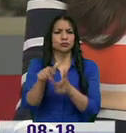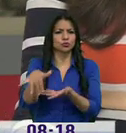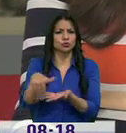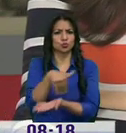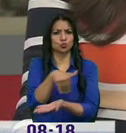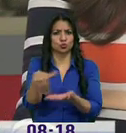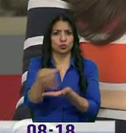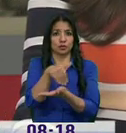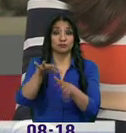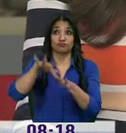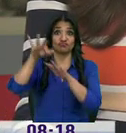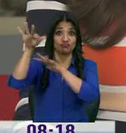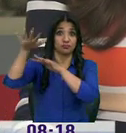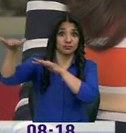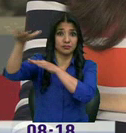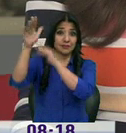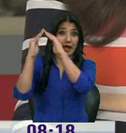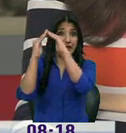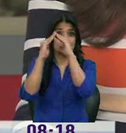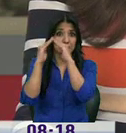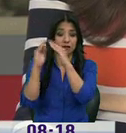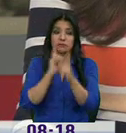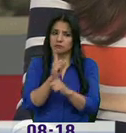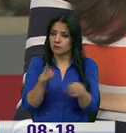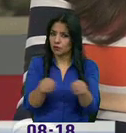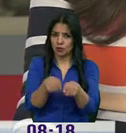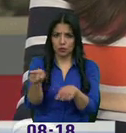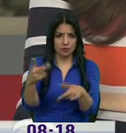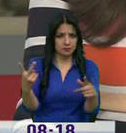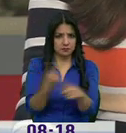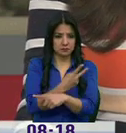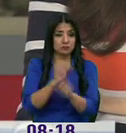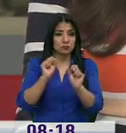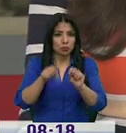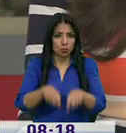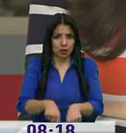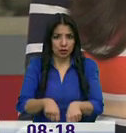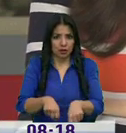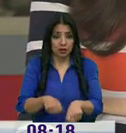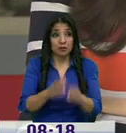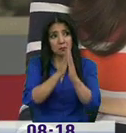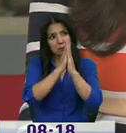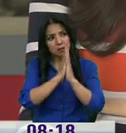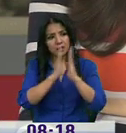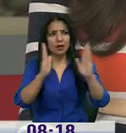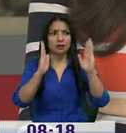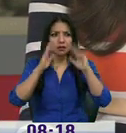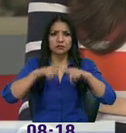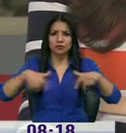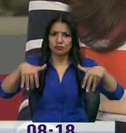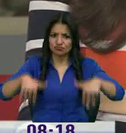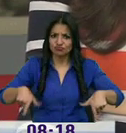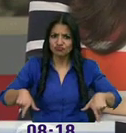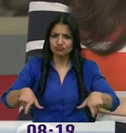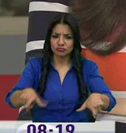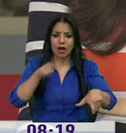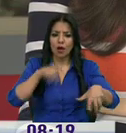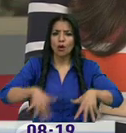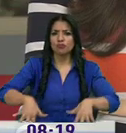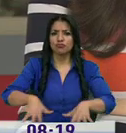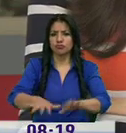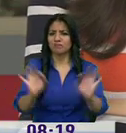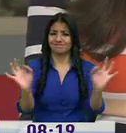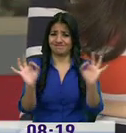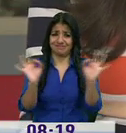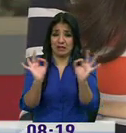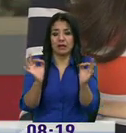zonas altas al derrumbe señalan que podrían correr con la misma suerte si sus demandas de alcantarillado y desfogues de aguas